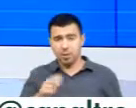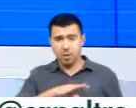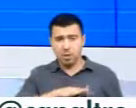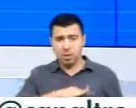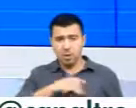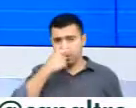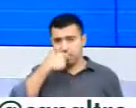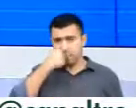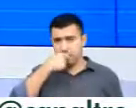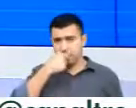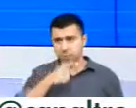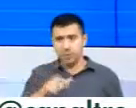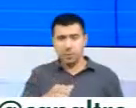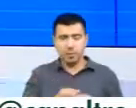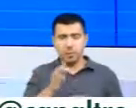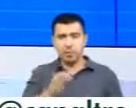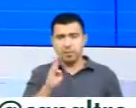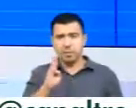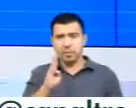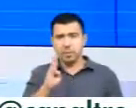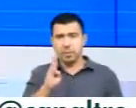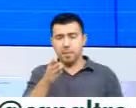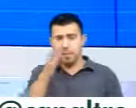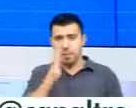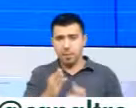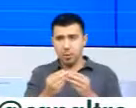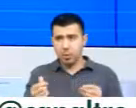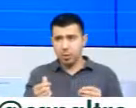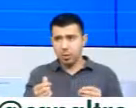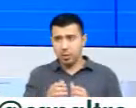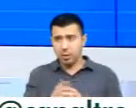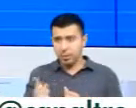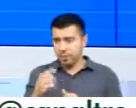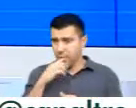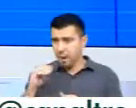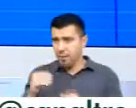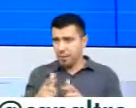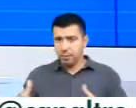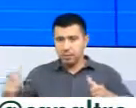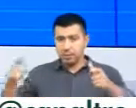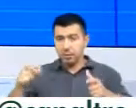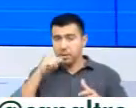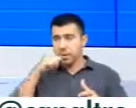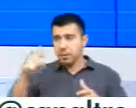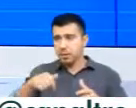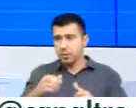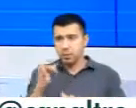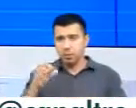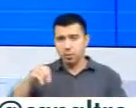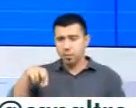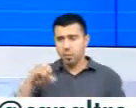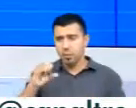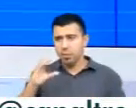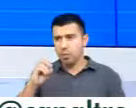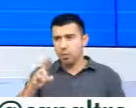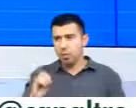ser incluidos dentro del plan de ordenamiento del embalse topo coro de igual manera pescadores del sector denunciaron grandes pérdidas económicas por